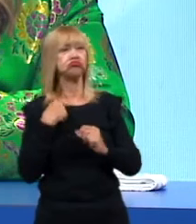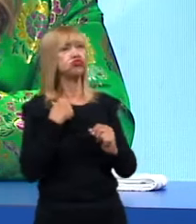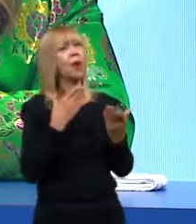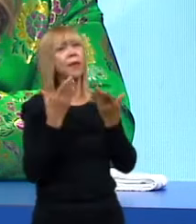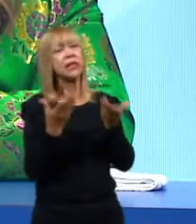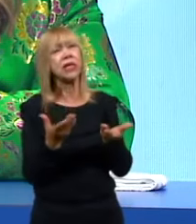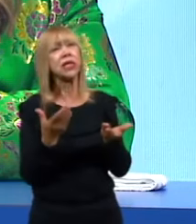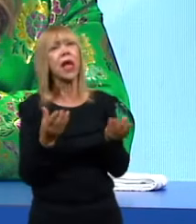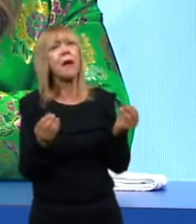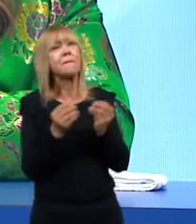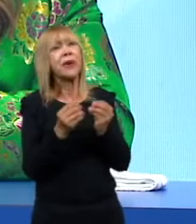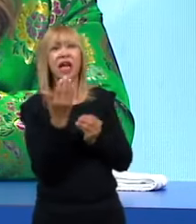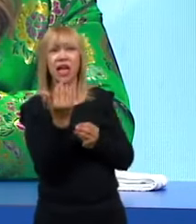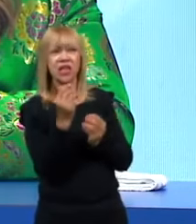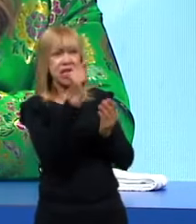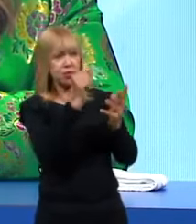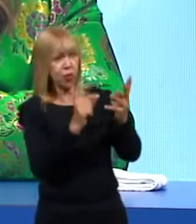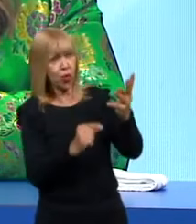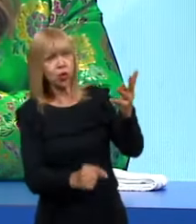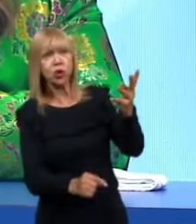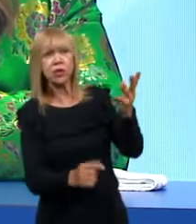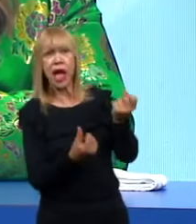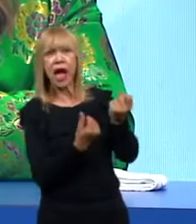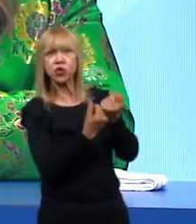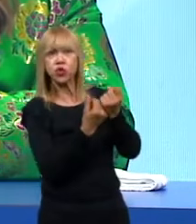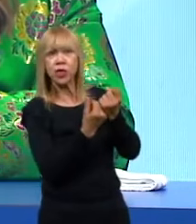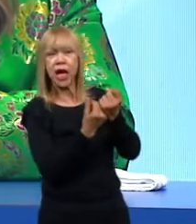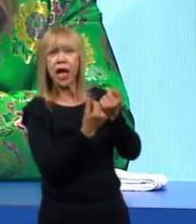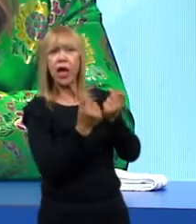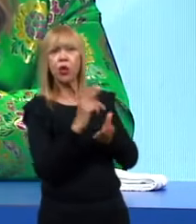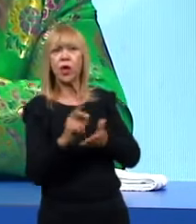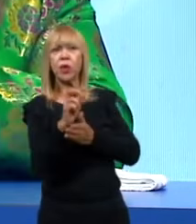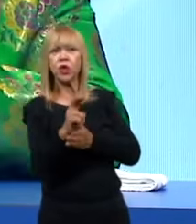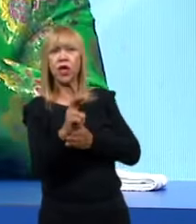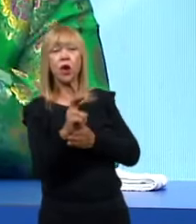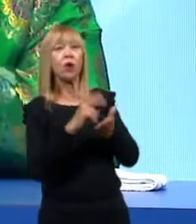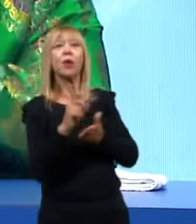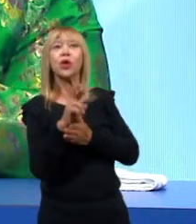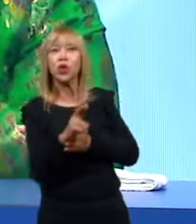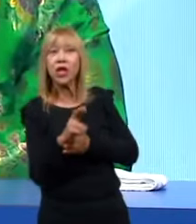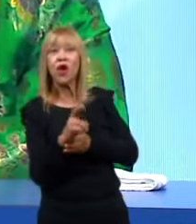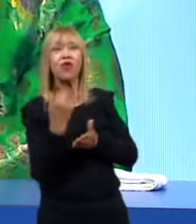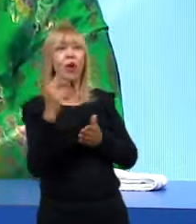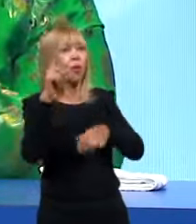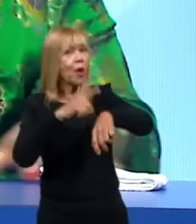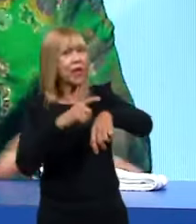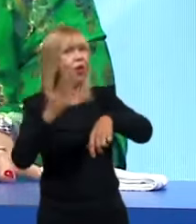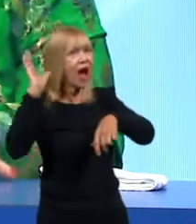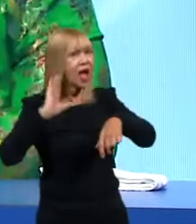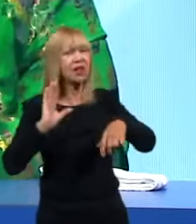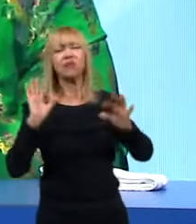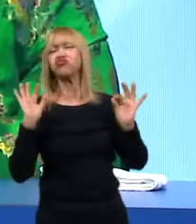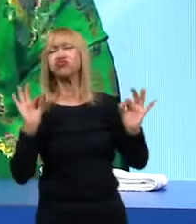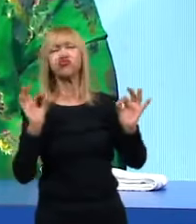presenté más de 15 puntos de ayuda a la Universidad de Puerto Rico. La Universidad de Puerto Rico fue en un momento el pilar